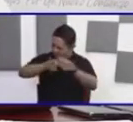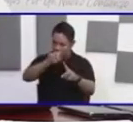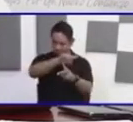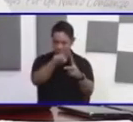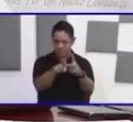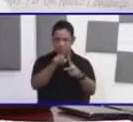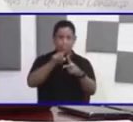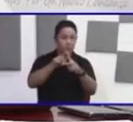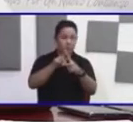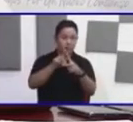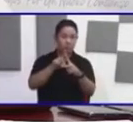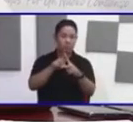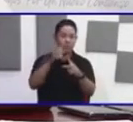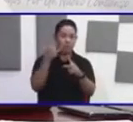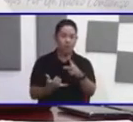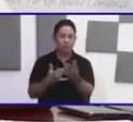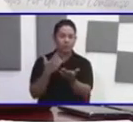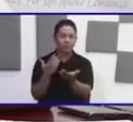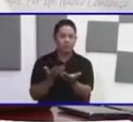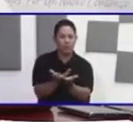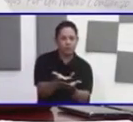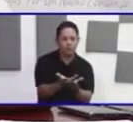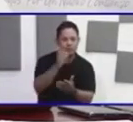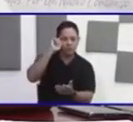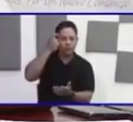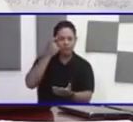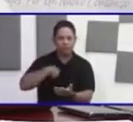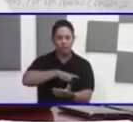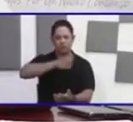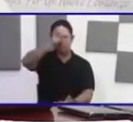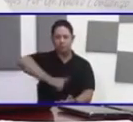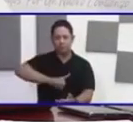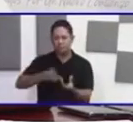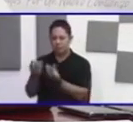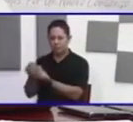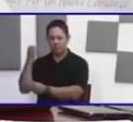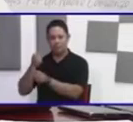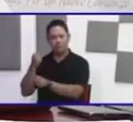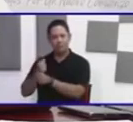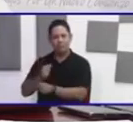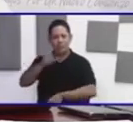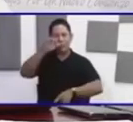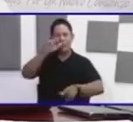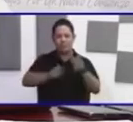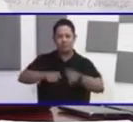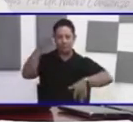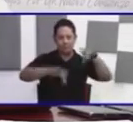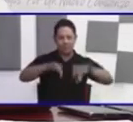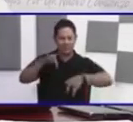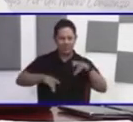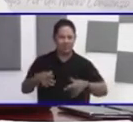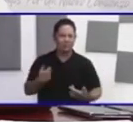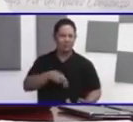que hoy en el Consejo de Gobierno tomamos la determinación con mi equipo de trabajo, con los secretarios de despacho, en